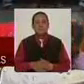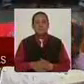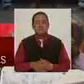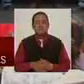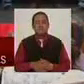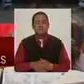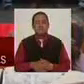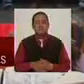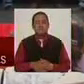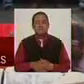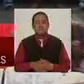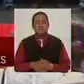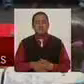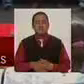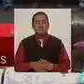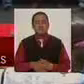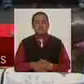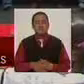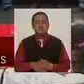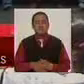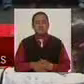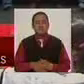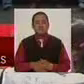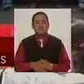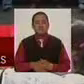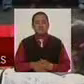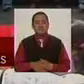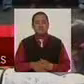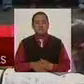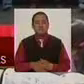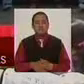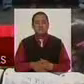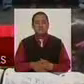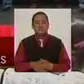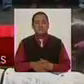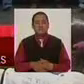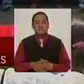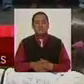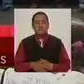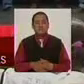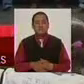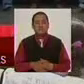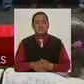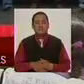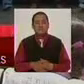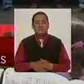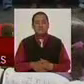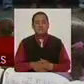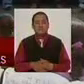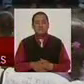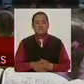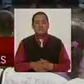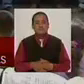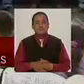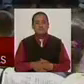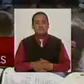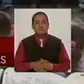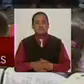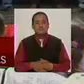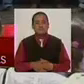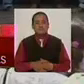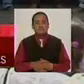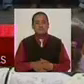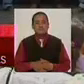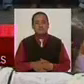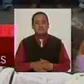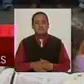dica y más eche puyarjuk, umita jetawe. Nuno umita jetawe, inhatawe tawe brigada taba nuno, hasta